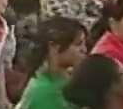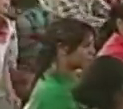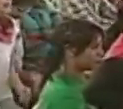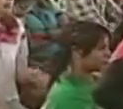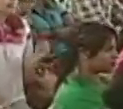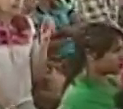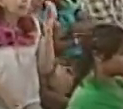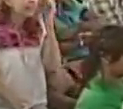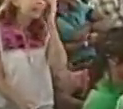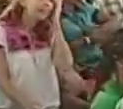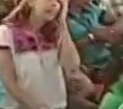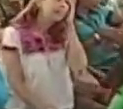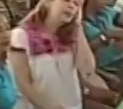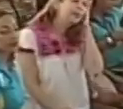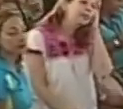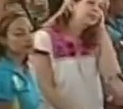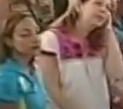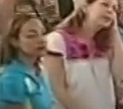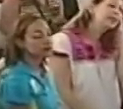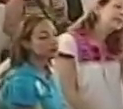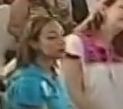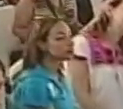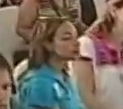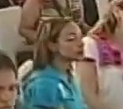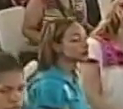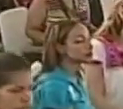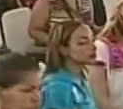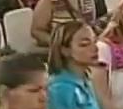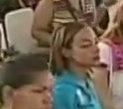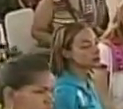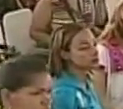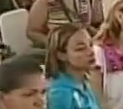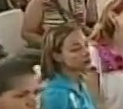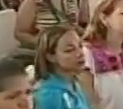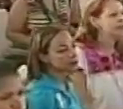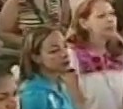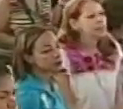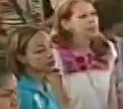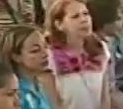Hemos firmado el contrato, ahora tenemos que cumplirlo